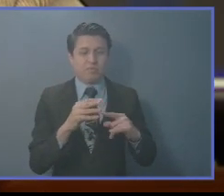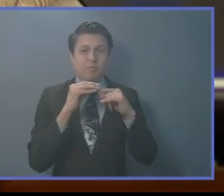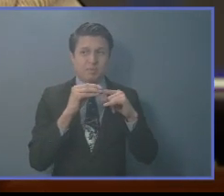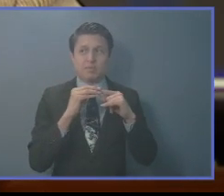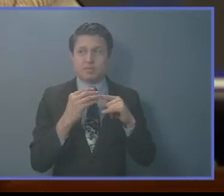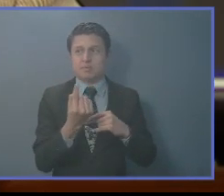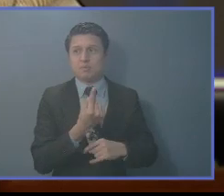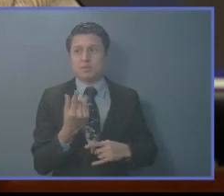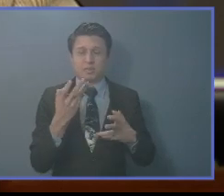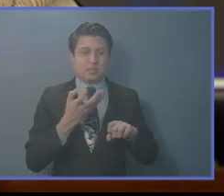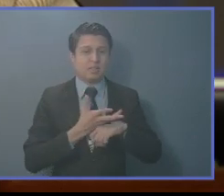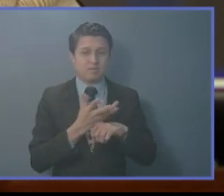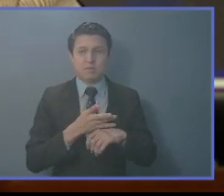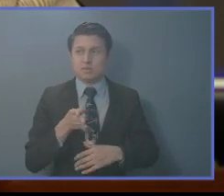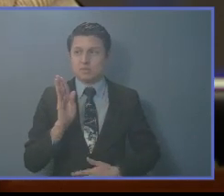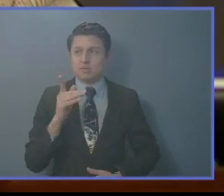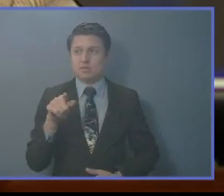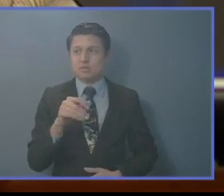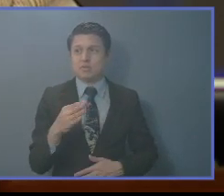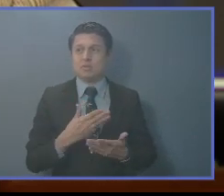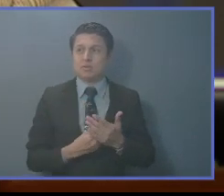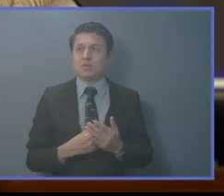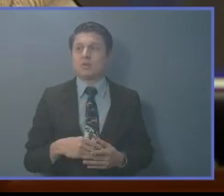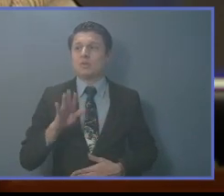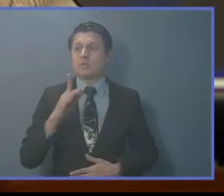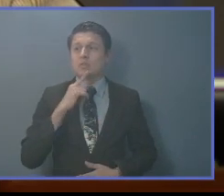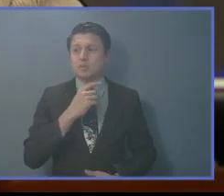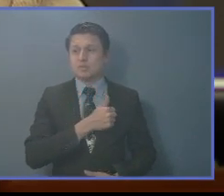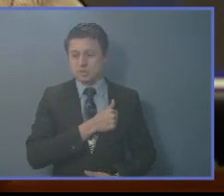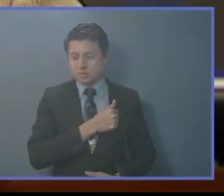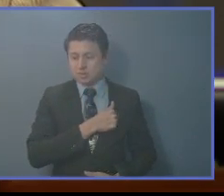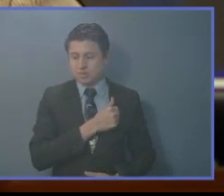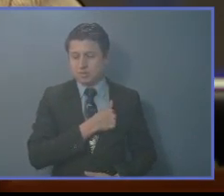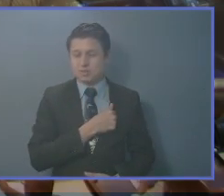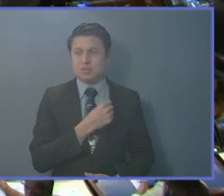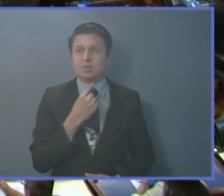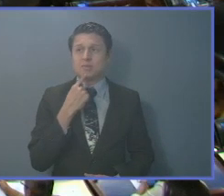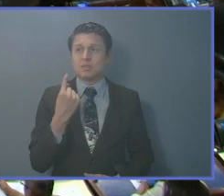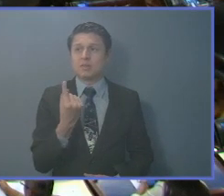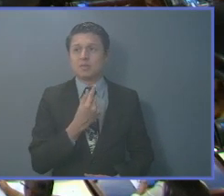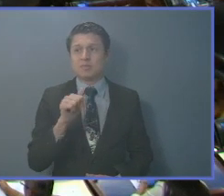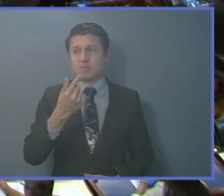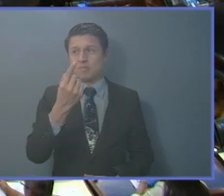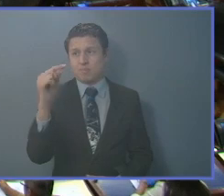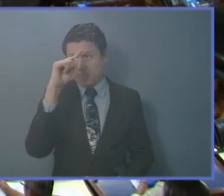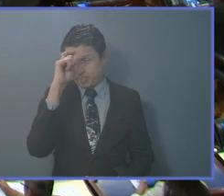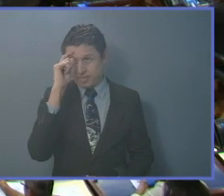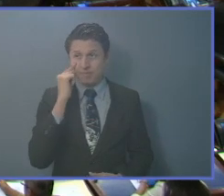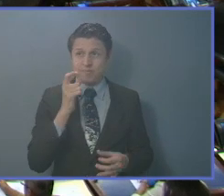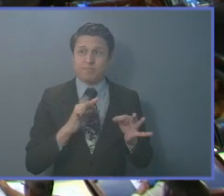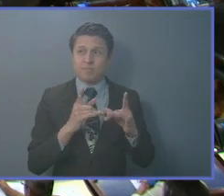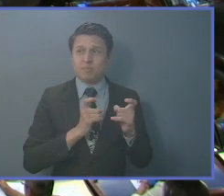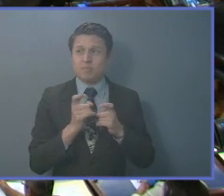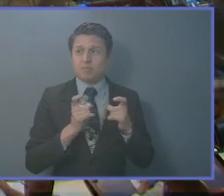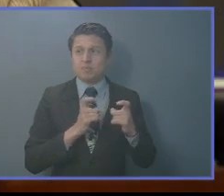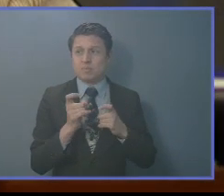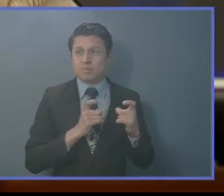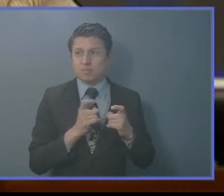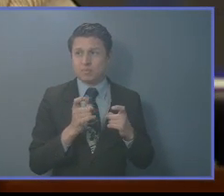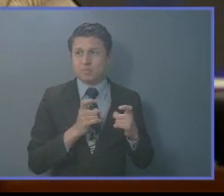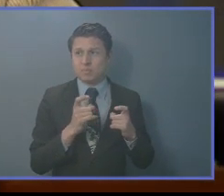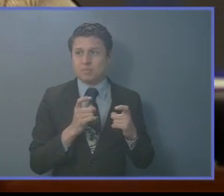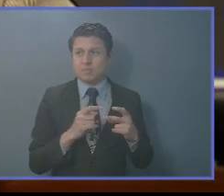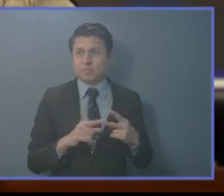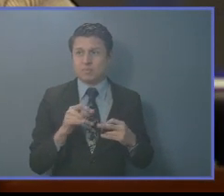de pasajeros. 1. El uso obligatorio para el motorista y otros empleados de apoyo o control de las unidades de mascarillas,